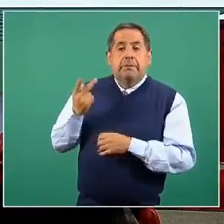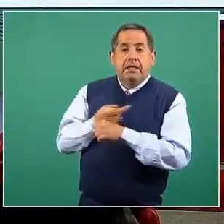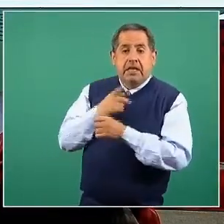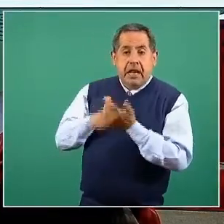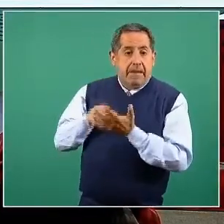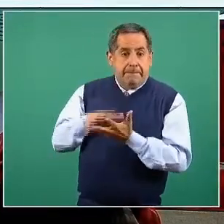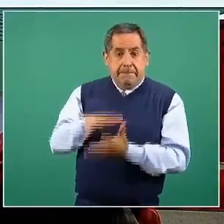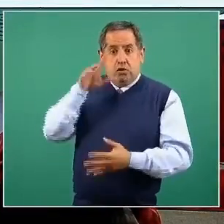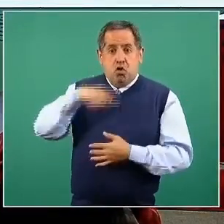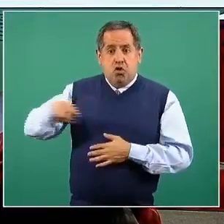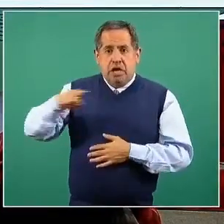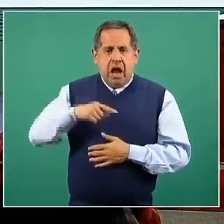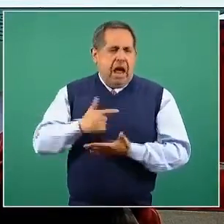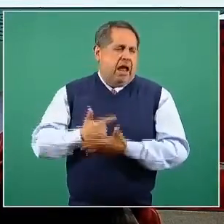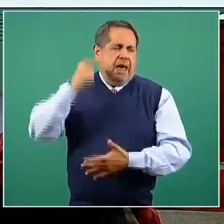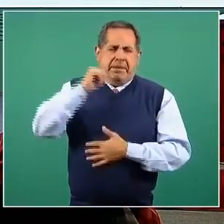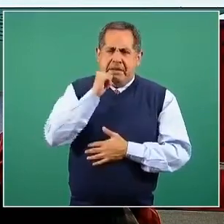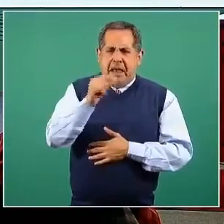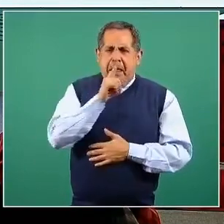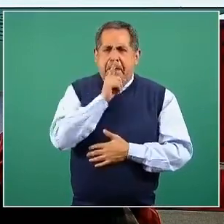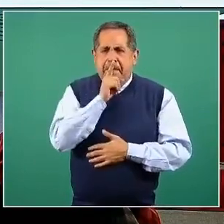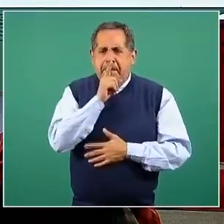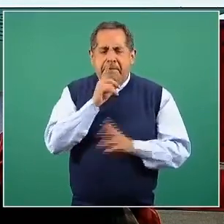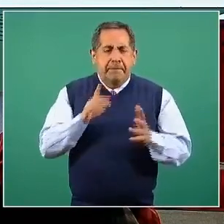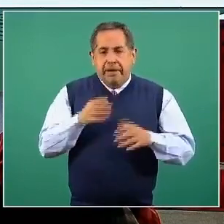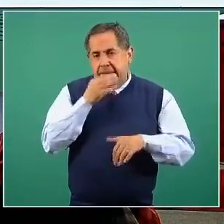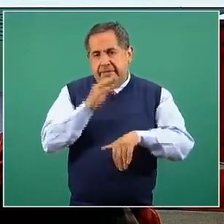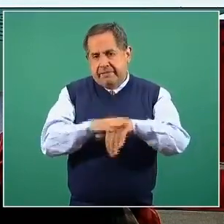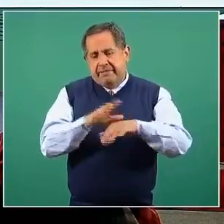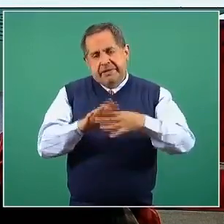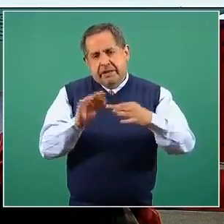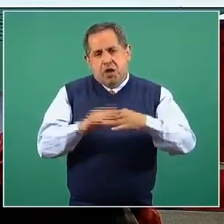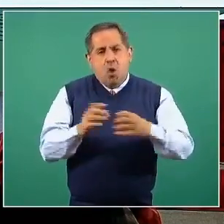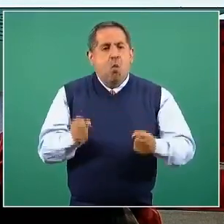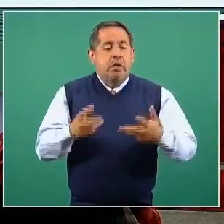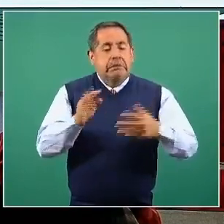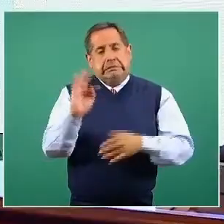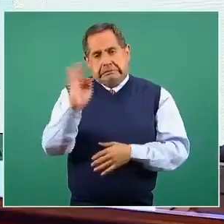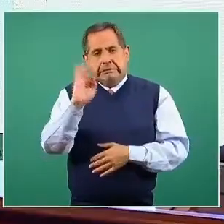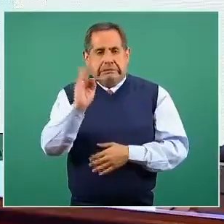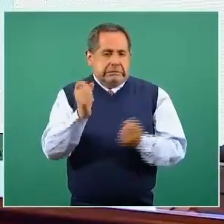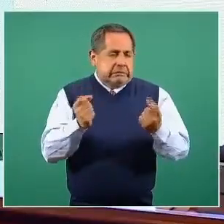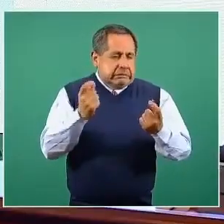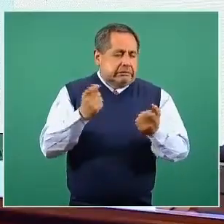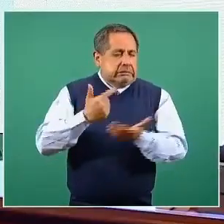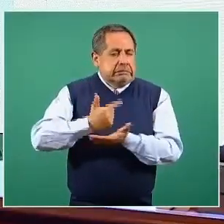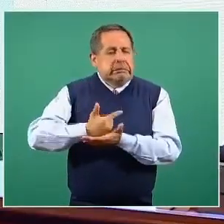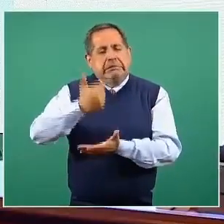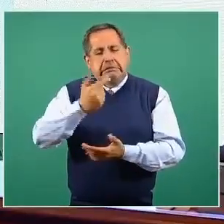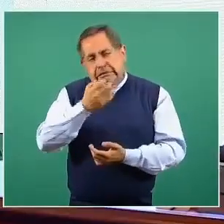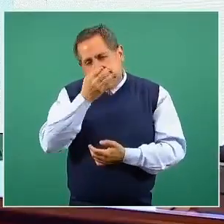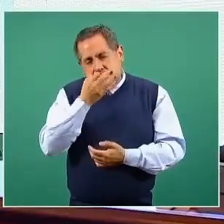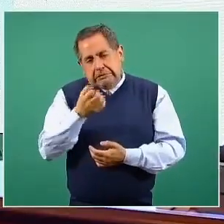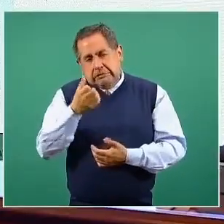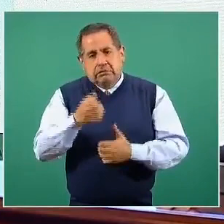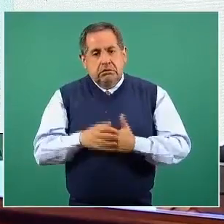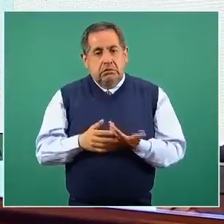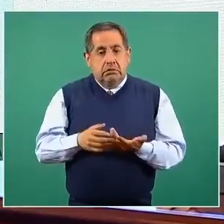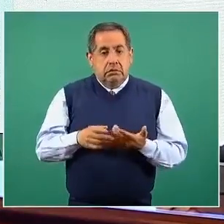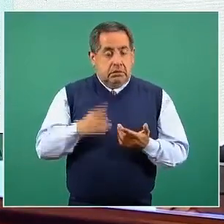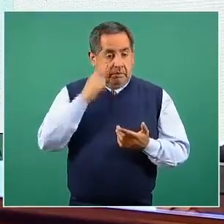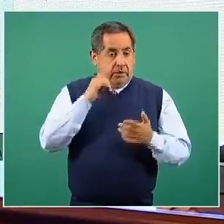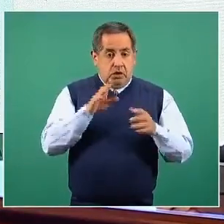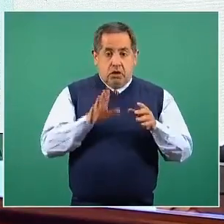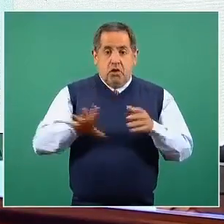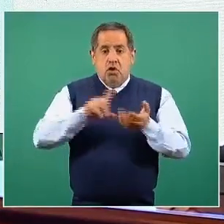gran mayoría son no graves, como digo, y aquí informamos sobre los que pueden ser graves. Tanto la distribución